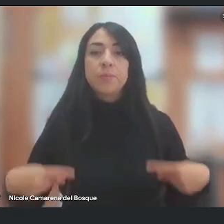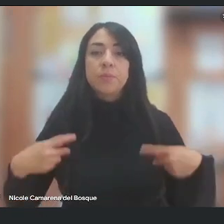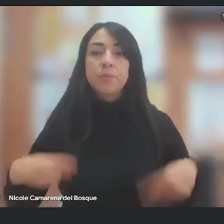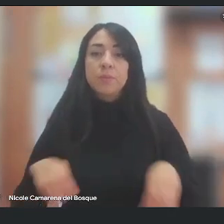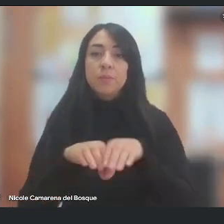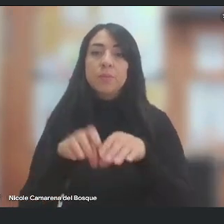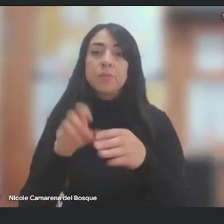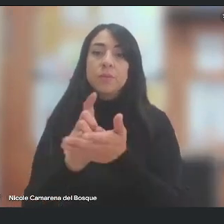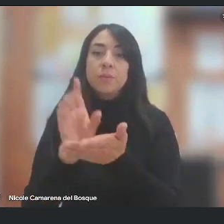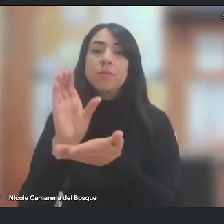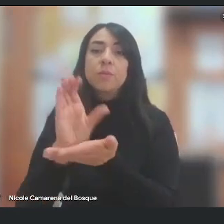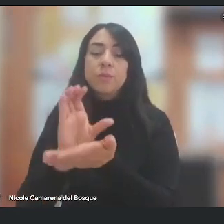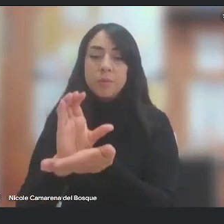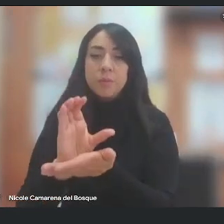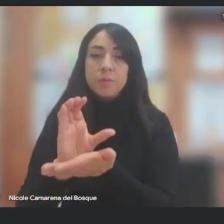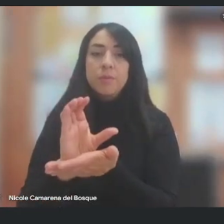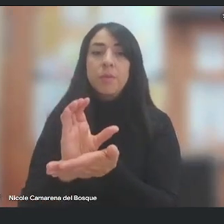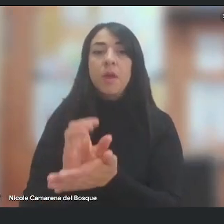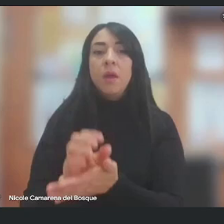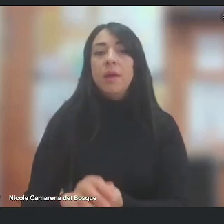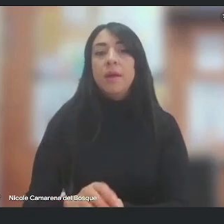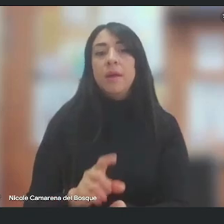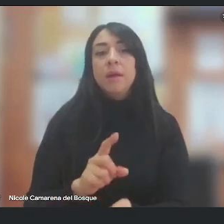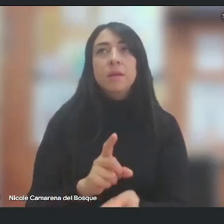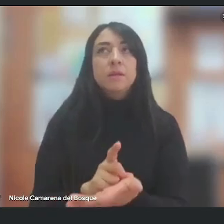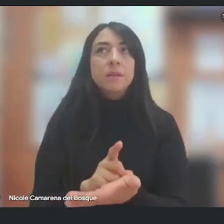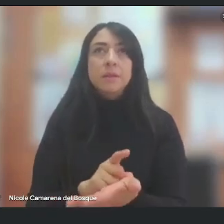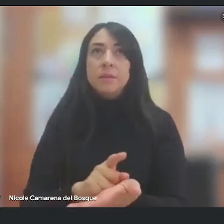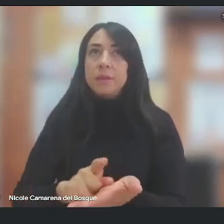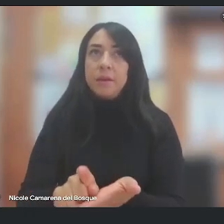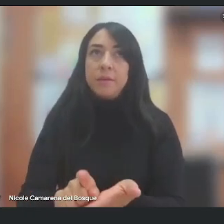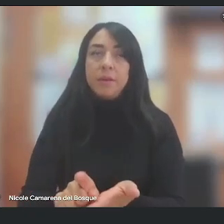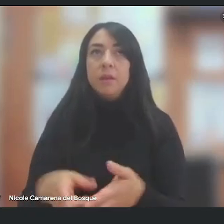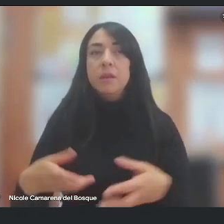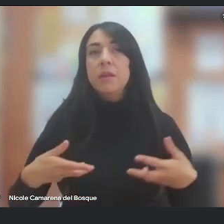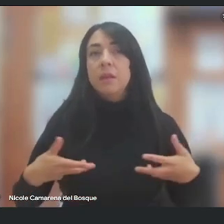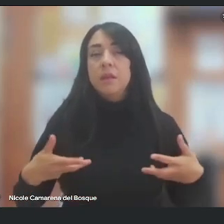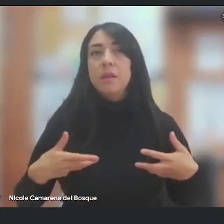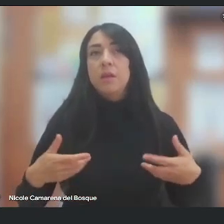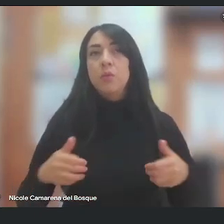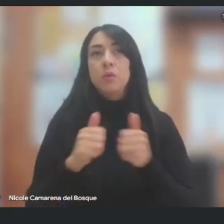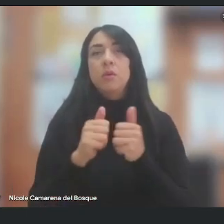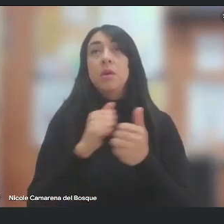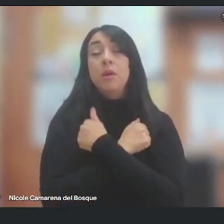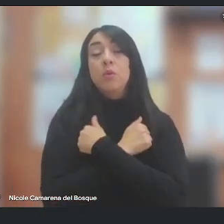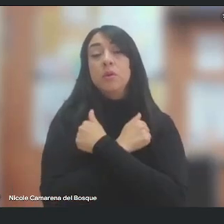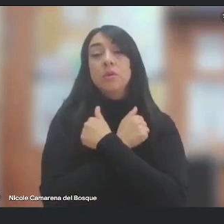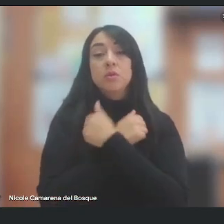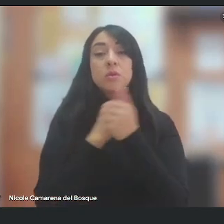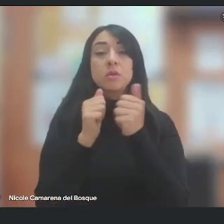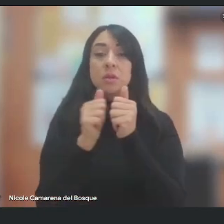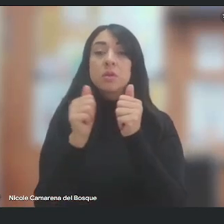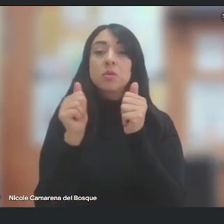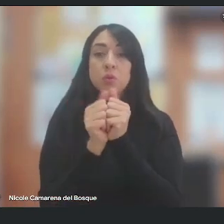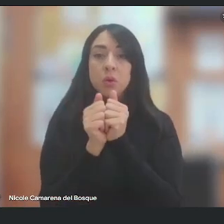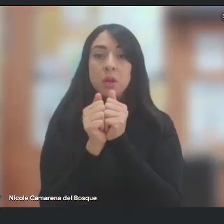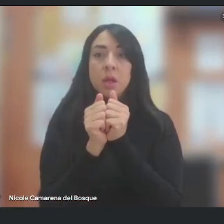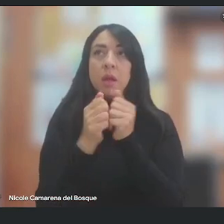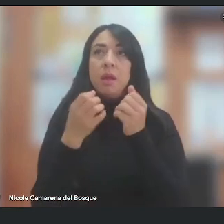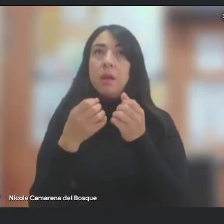educación, pudiera ver que el desarrollo en diferentes etapas se vea un poquito alterado y que puedan